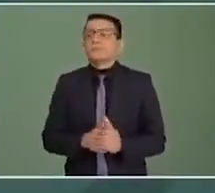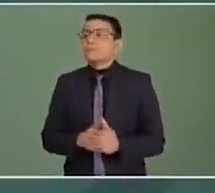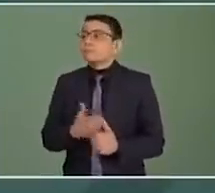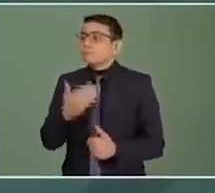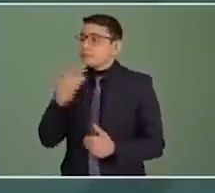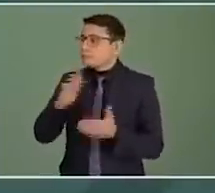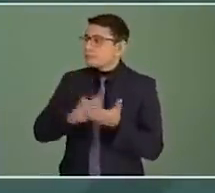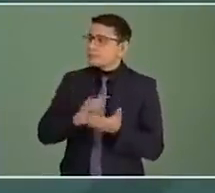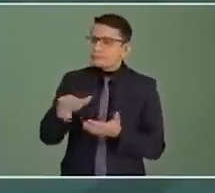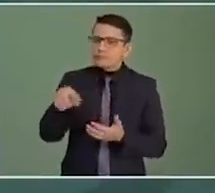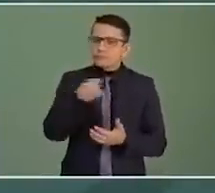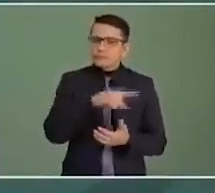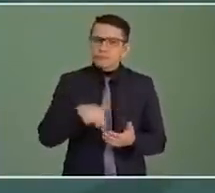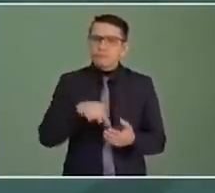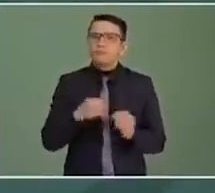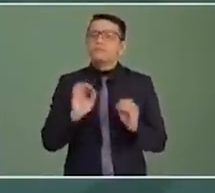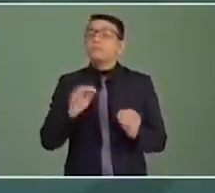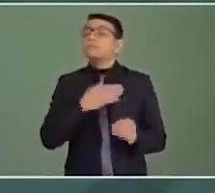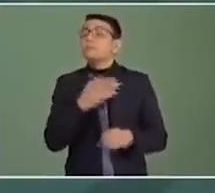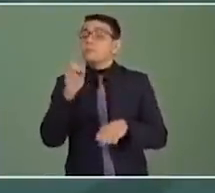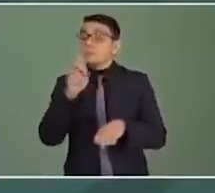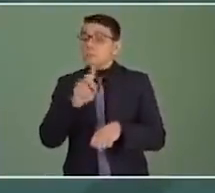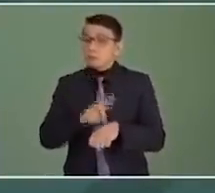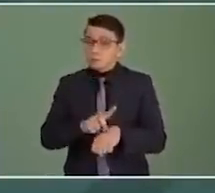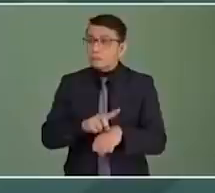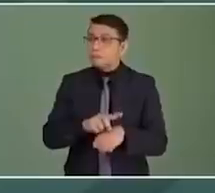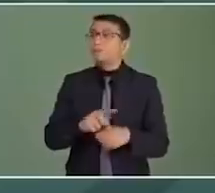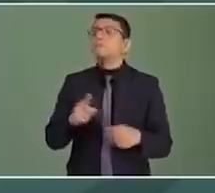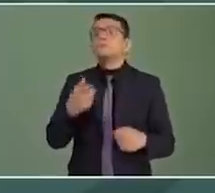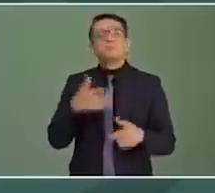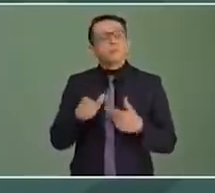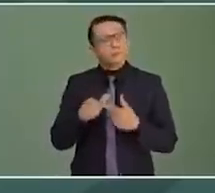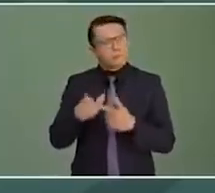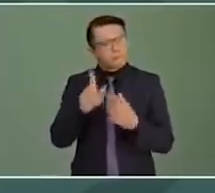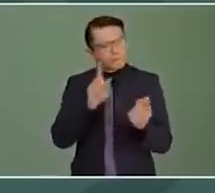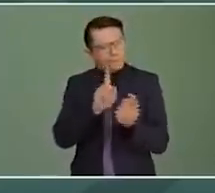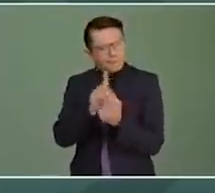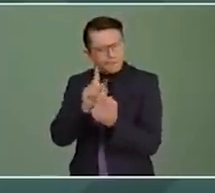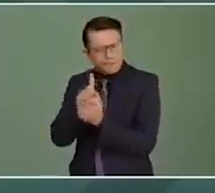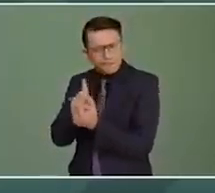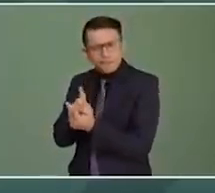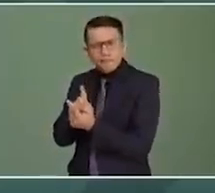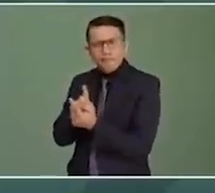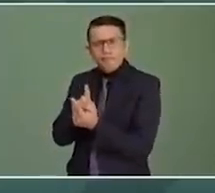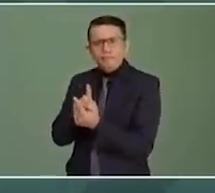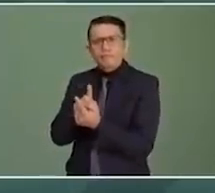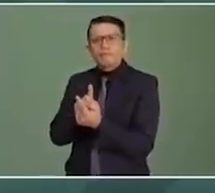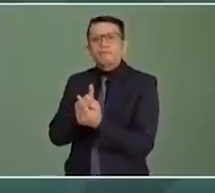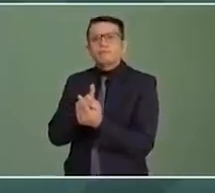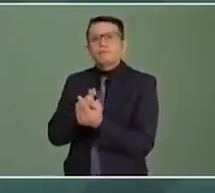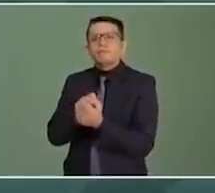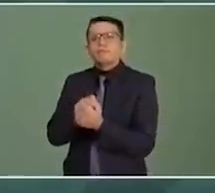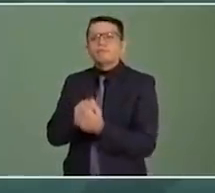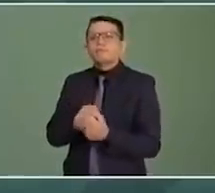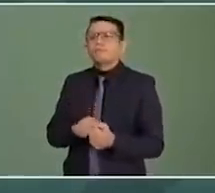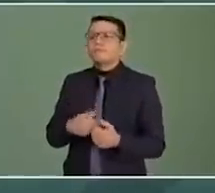eso es lo que muy buenos días nos vamos a seguir encontrando vamos